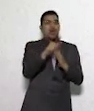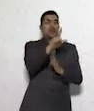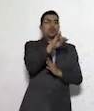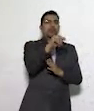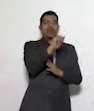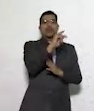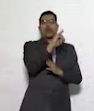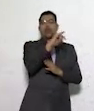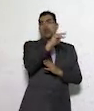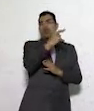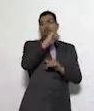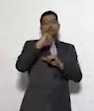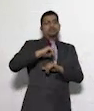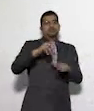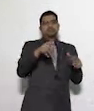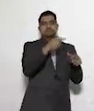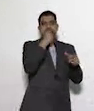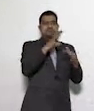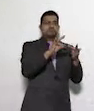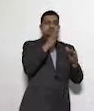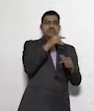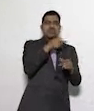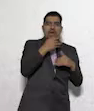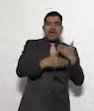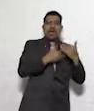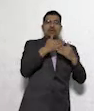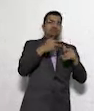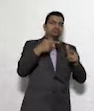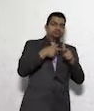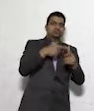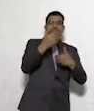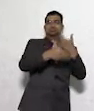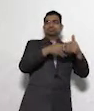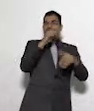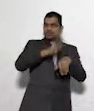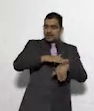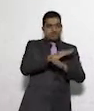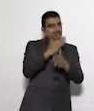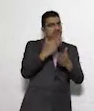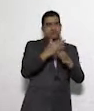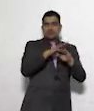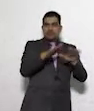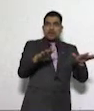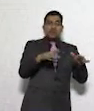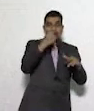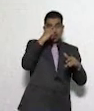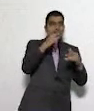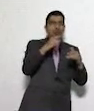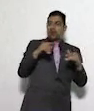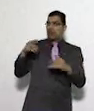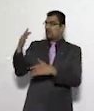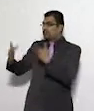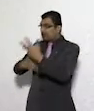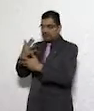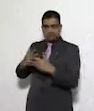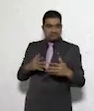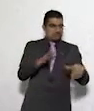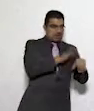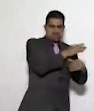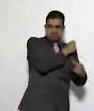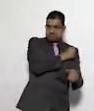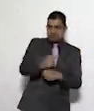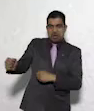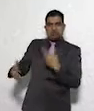González Pérez, de que no puede haber más violencia para eliminar la violencia. Y